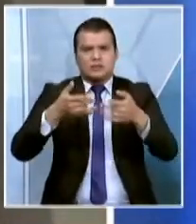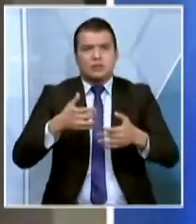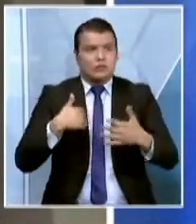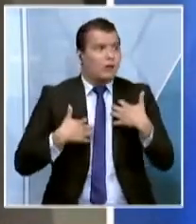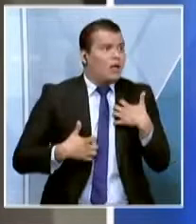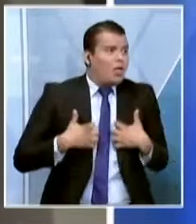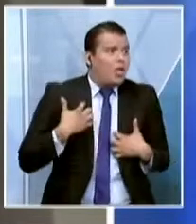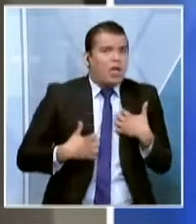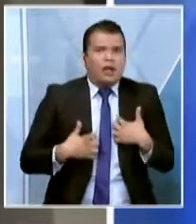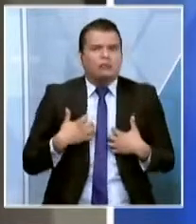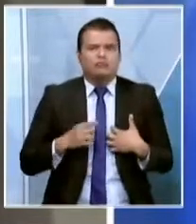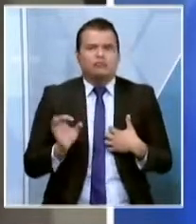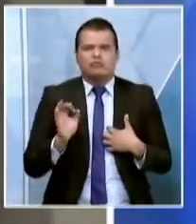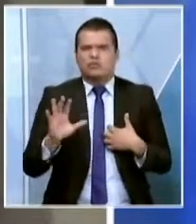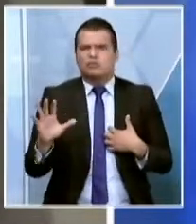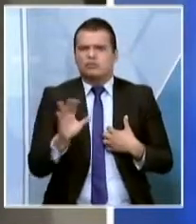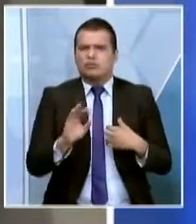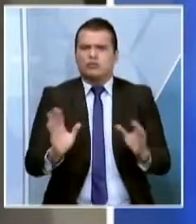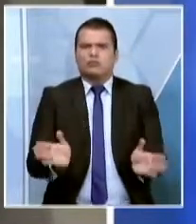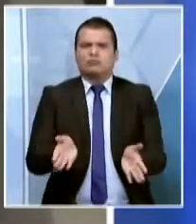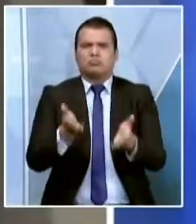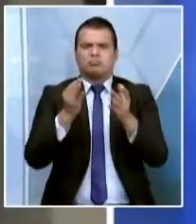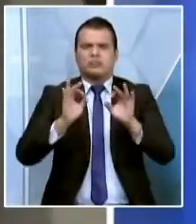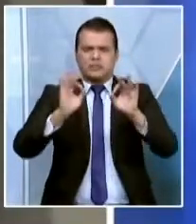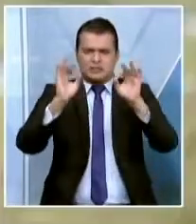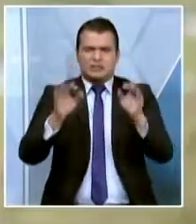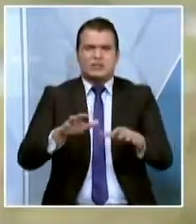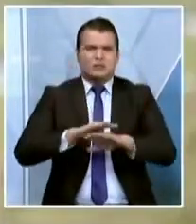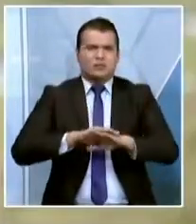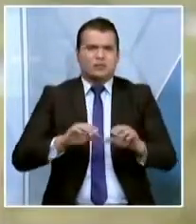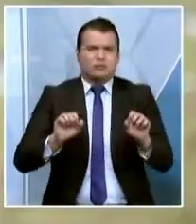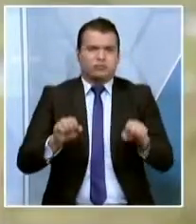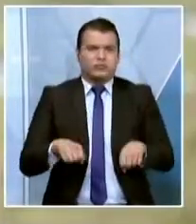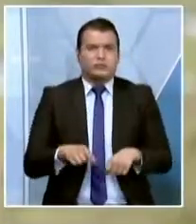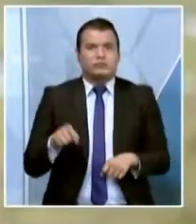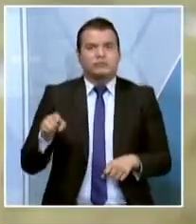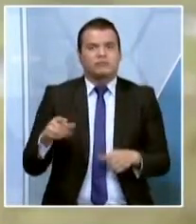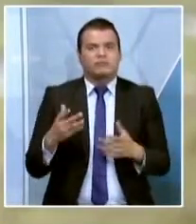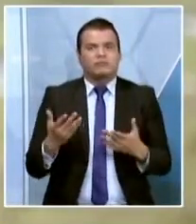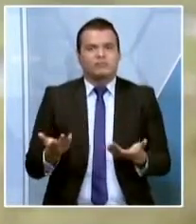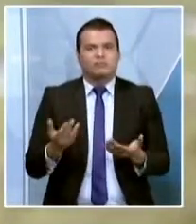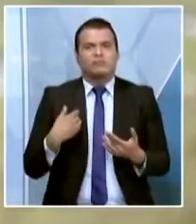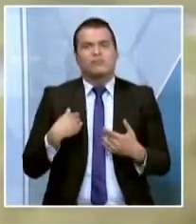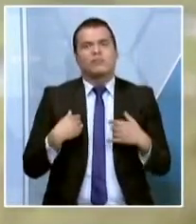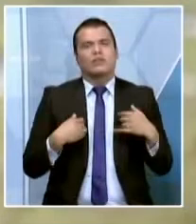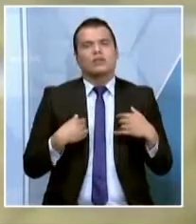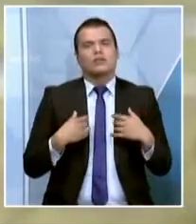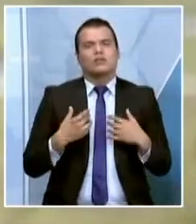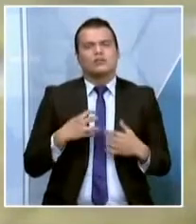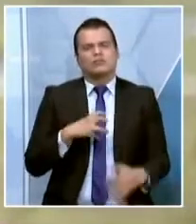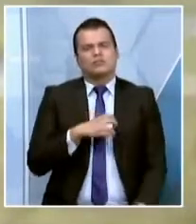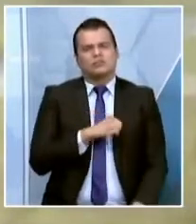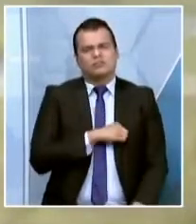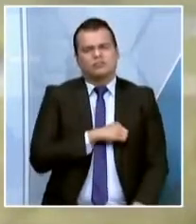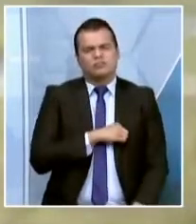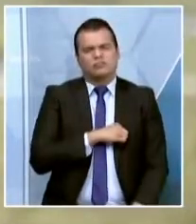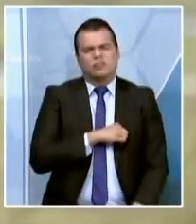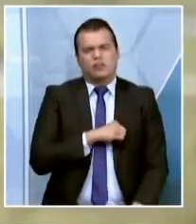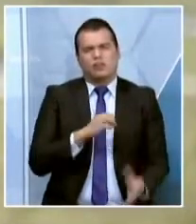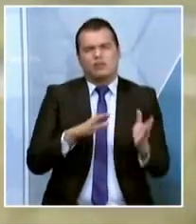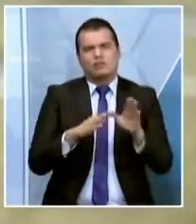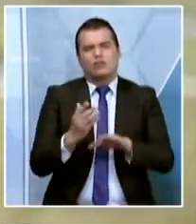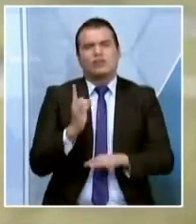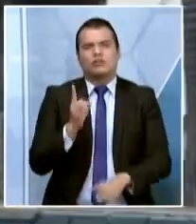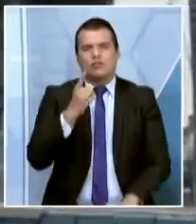históricamente, pero sé que podemos salir de esta situación. La noticia la recibió en pleno duelo por la muerte de su padre, Óscar Marino Escobar, de